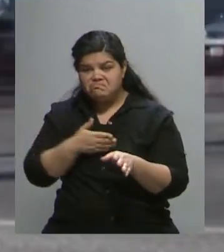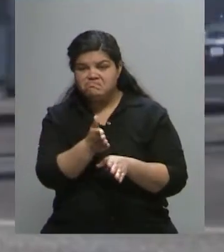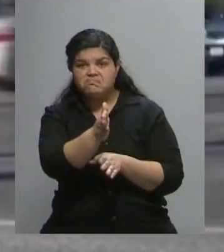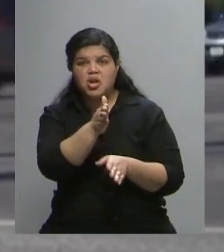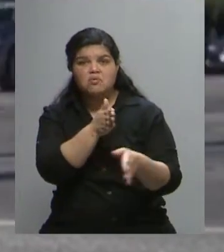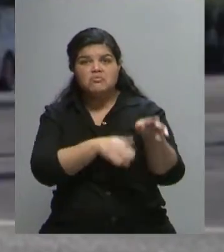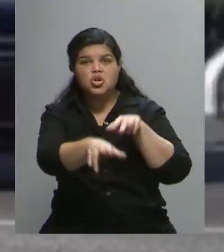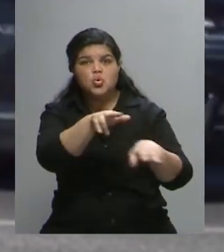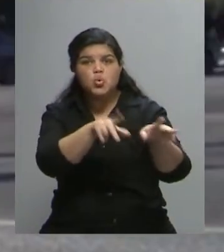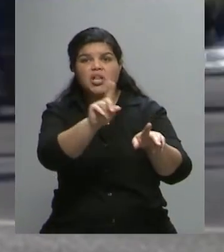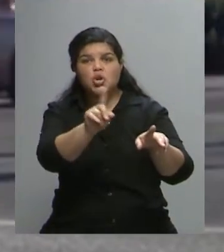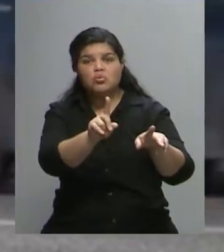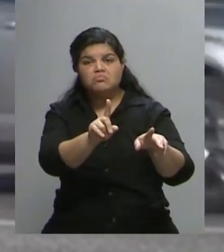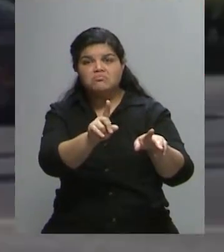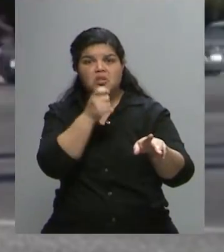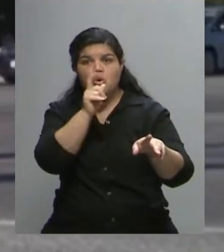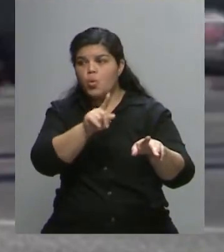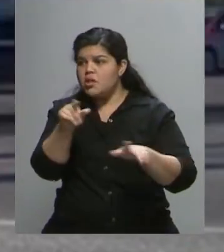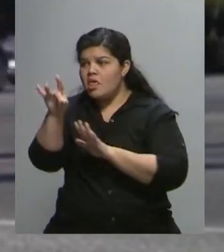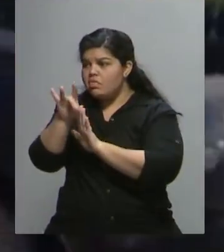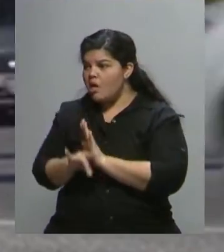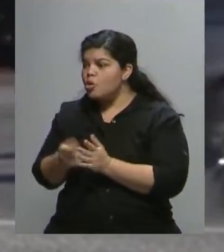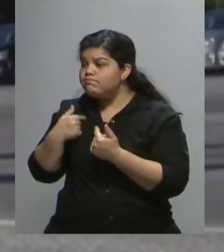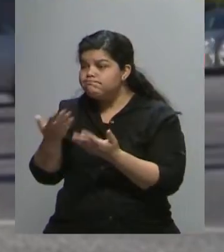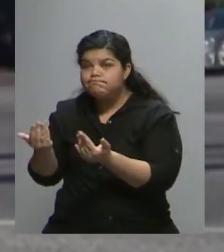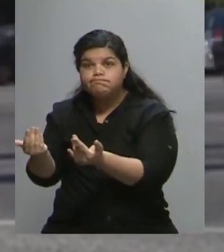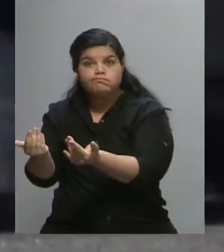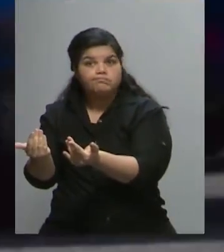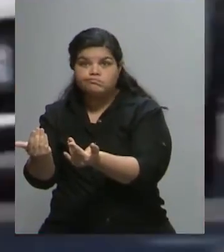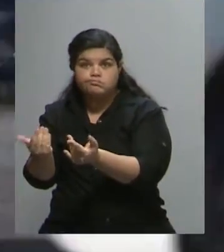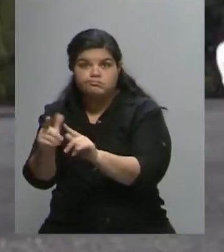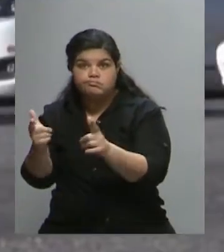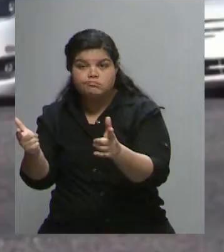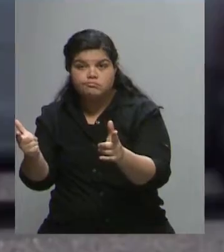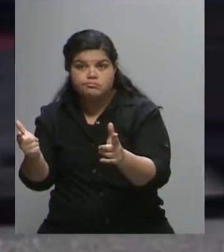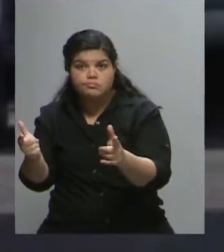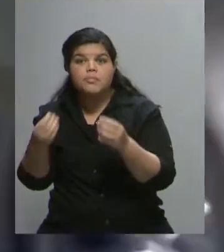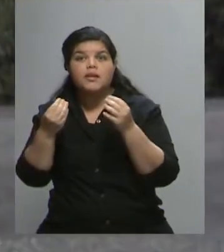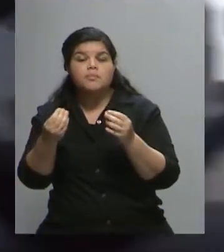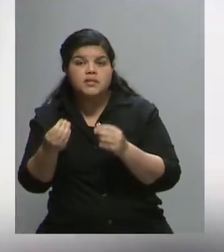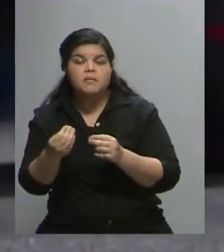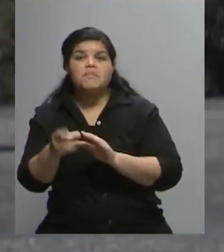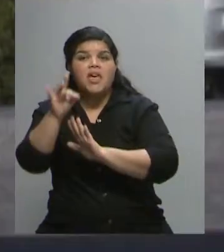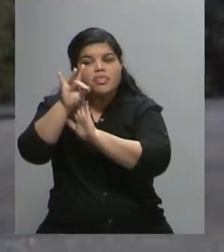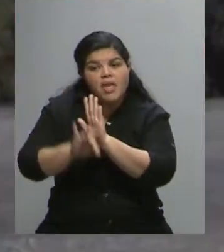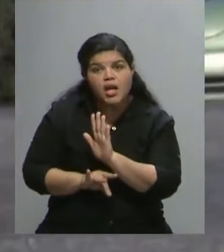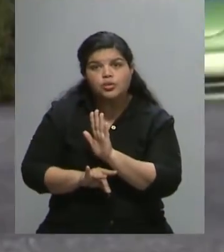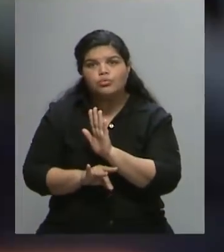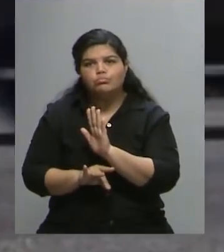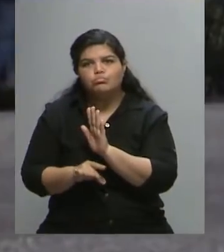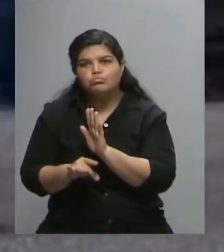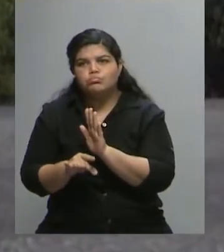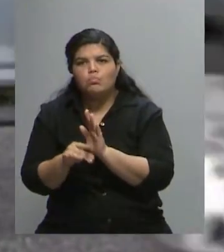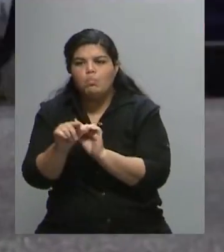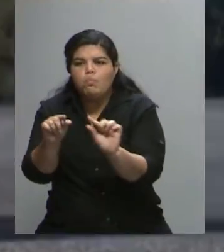yo abro un tercer carril en una autopista, por decir un ejemplo? Big Data puede proveer información, pero es información parcial. O sea, más bien que algo de información puede